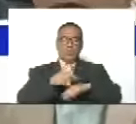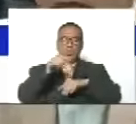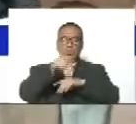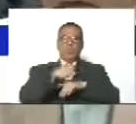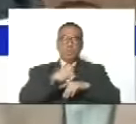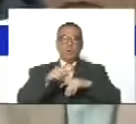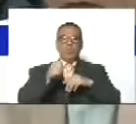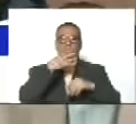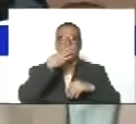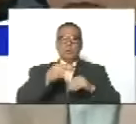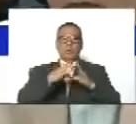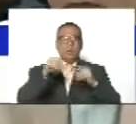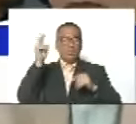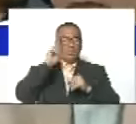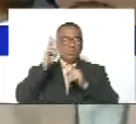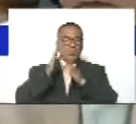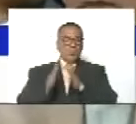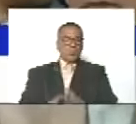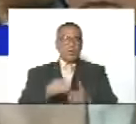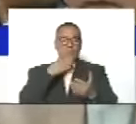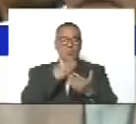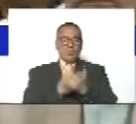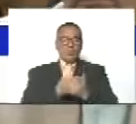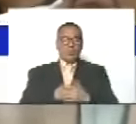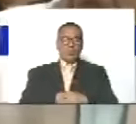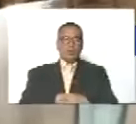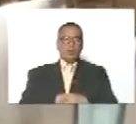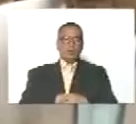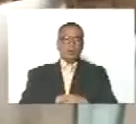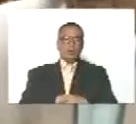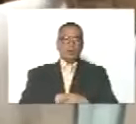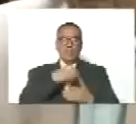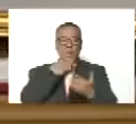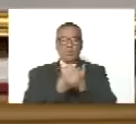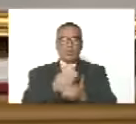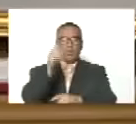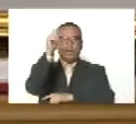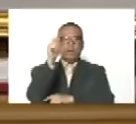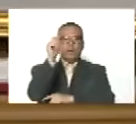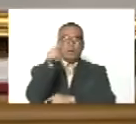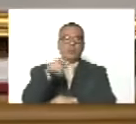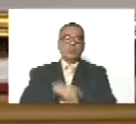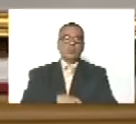para el bien de todos los venezolanos. Gracias. Gracias, diputado.